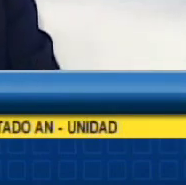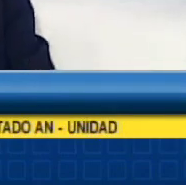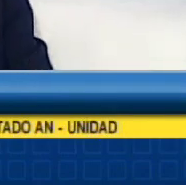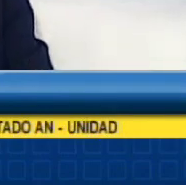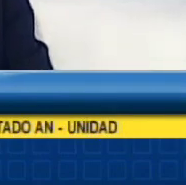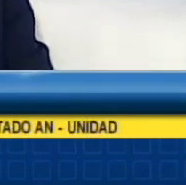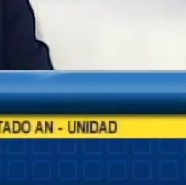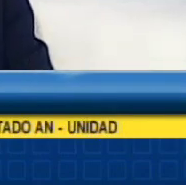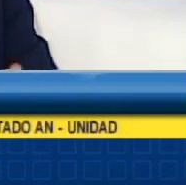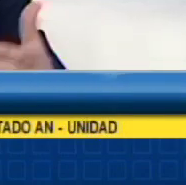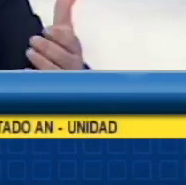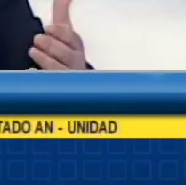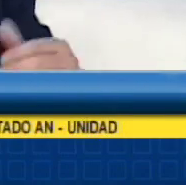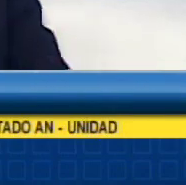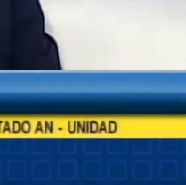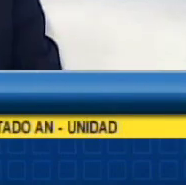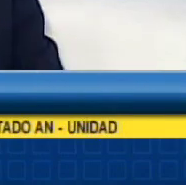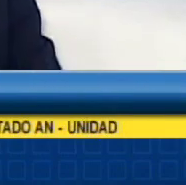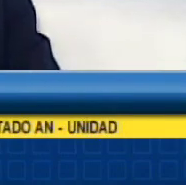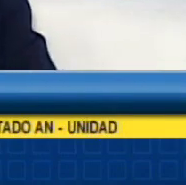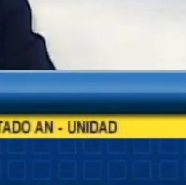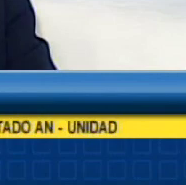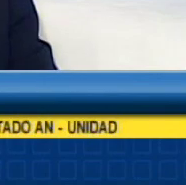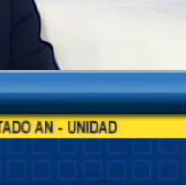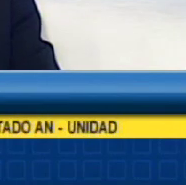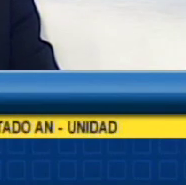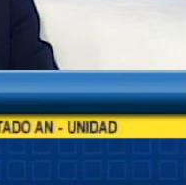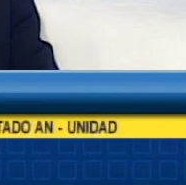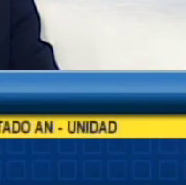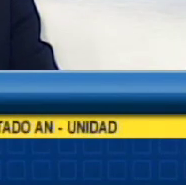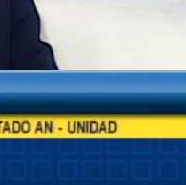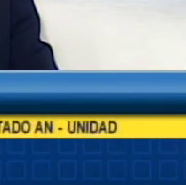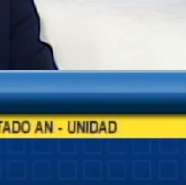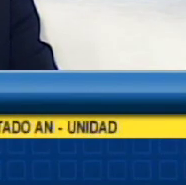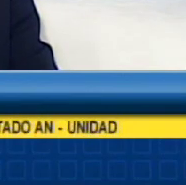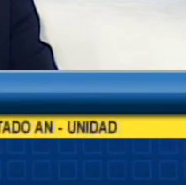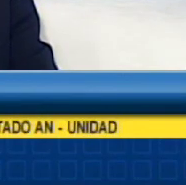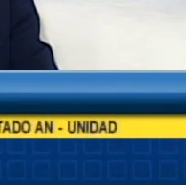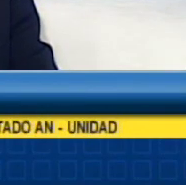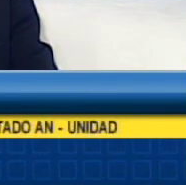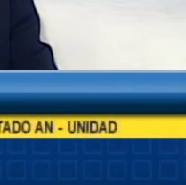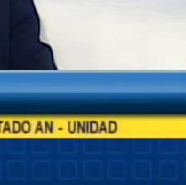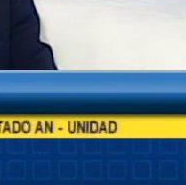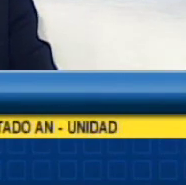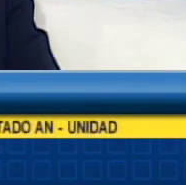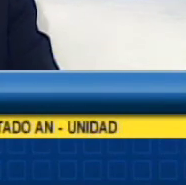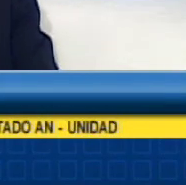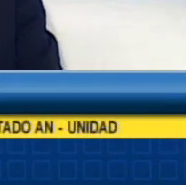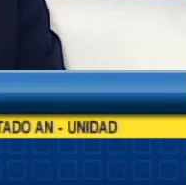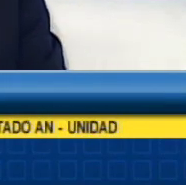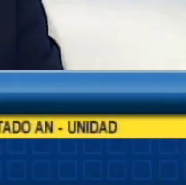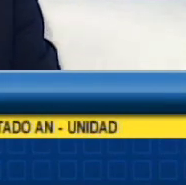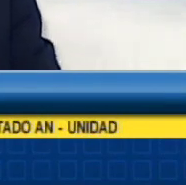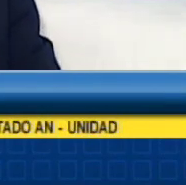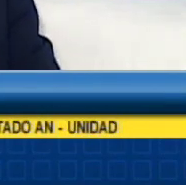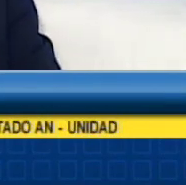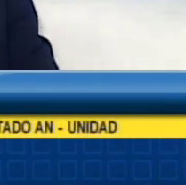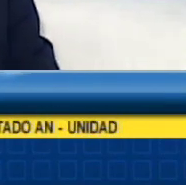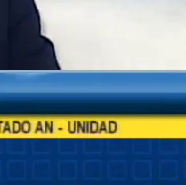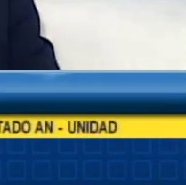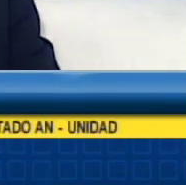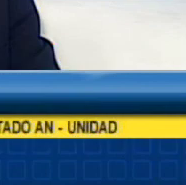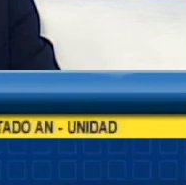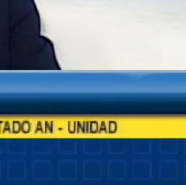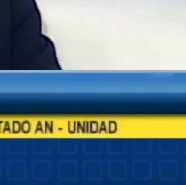la violencia, por ejemplo, es un tema que está atado al problema de la televisión y las telenovelas. Eso me parece que es